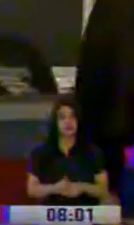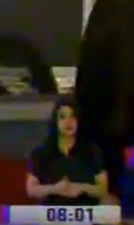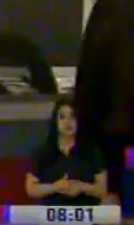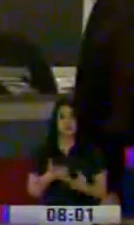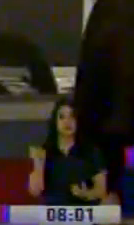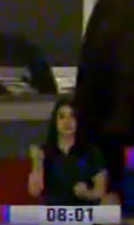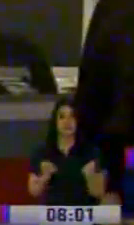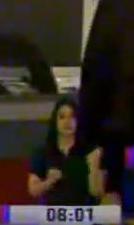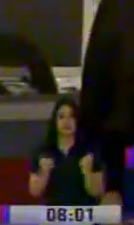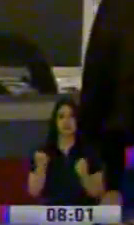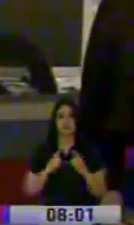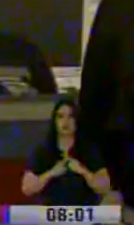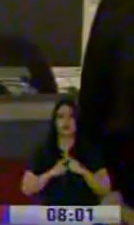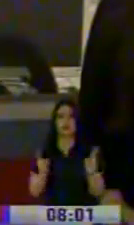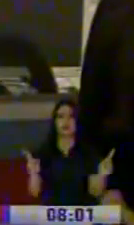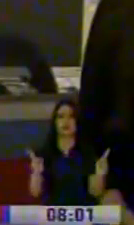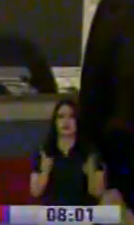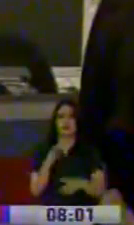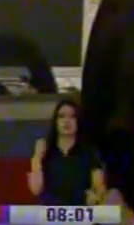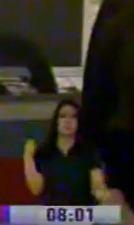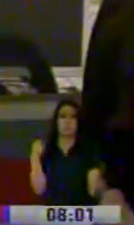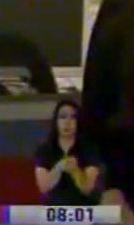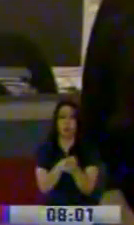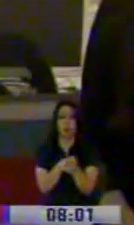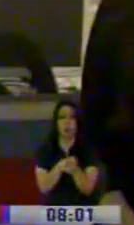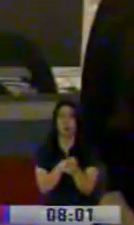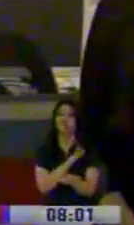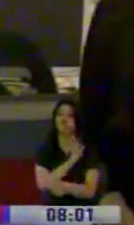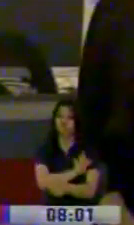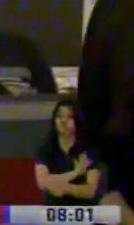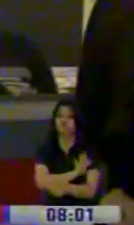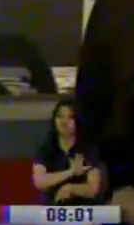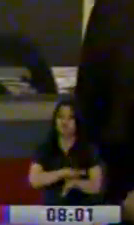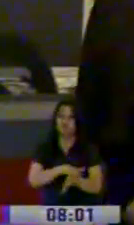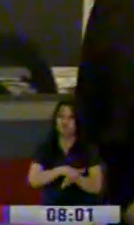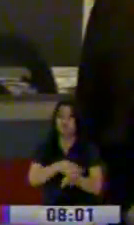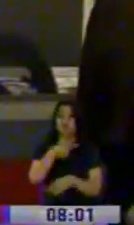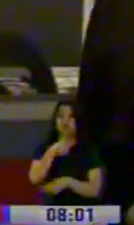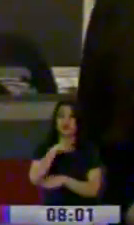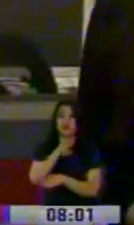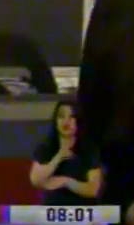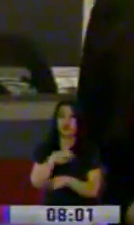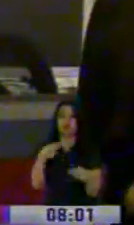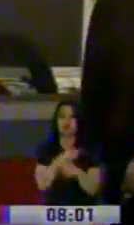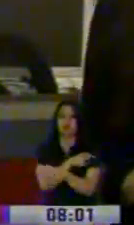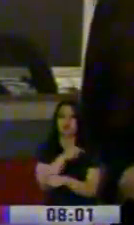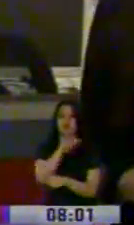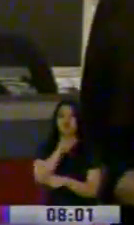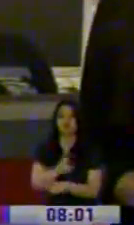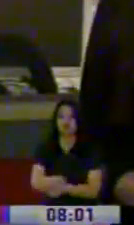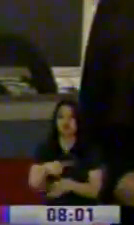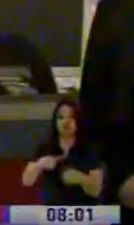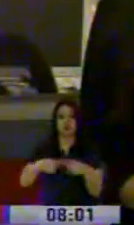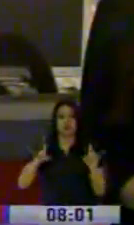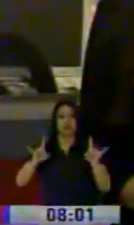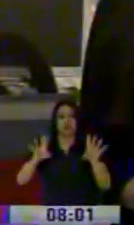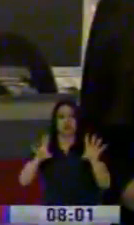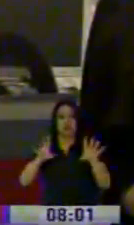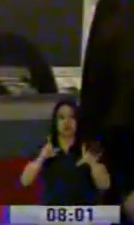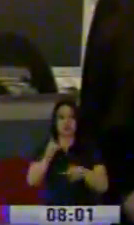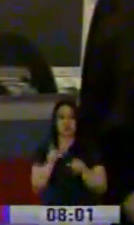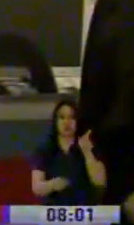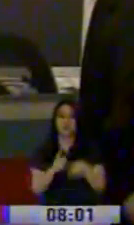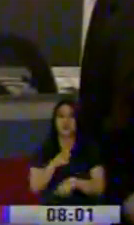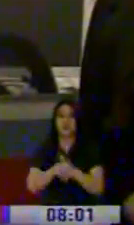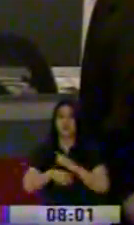vehículos resultaron destruidos como consecuencia de un accidente de tránsito en Guajaló, al sur de Quito. Afortunadamente, solo se registraron personas